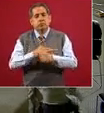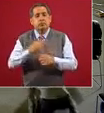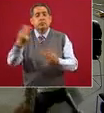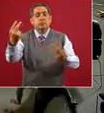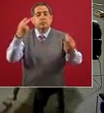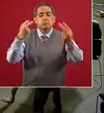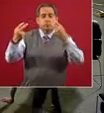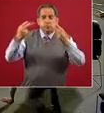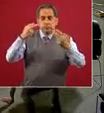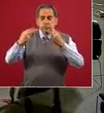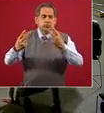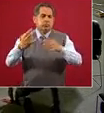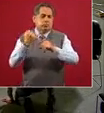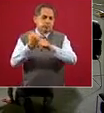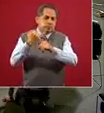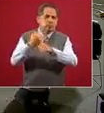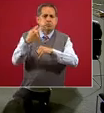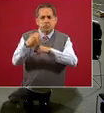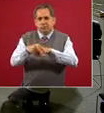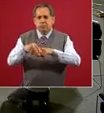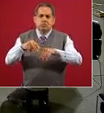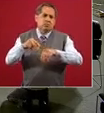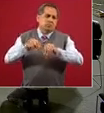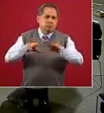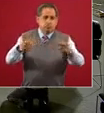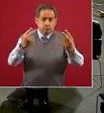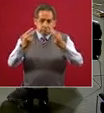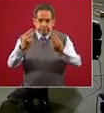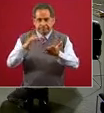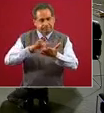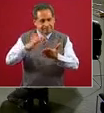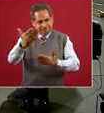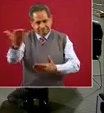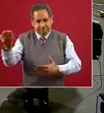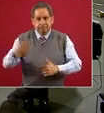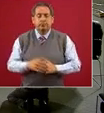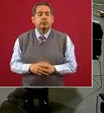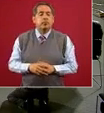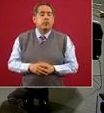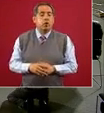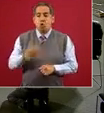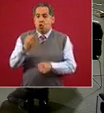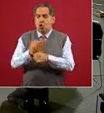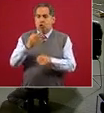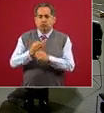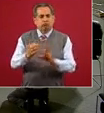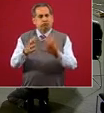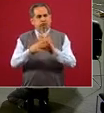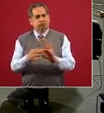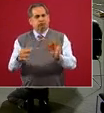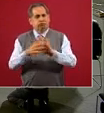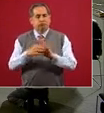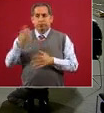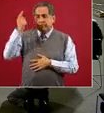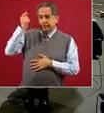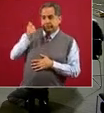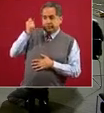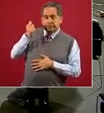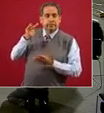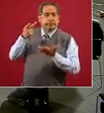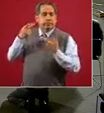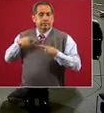través de los canales institucionales y las redes sociales. Pues vamos a platicar el día de hoy de la pensión para personas